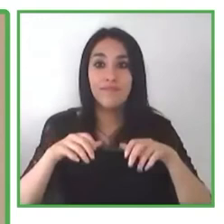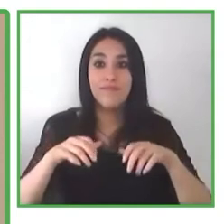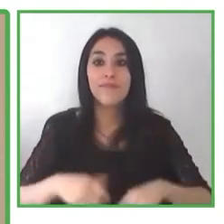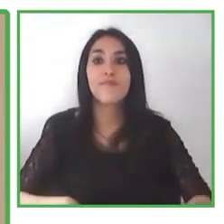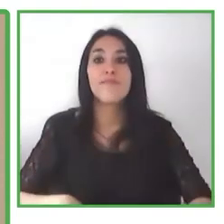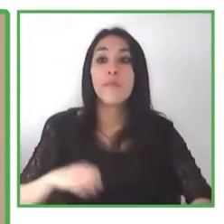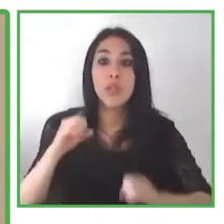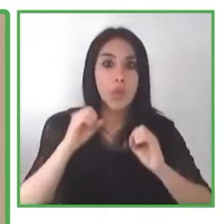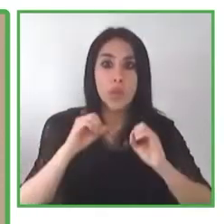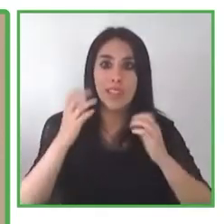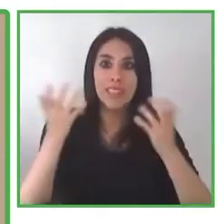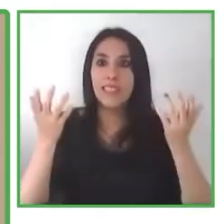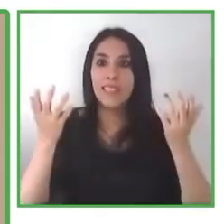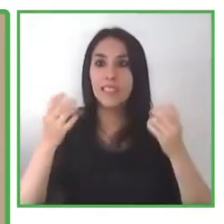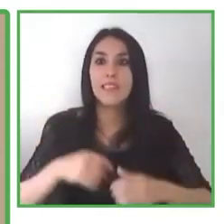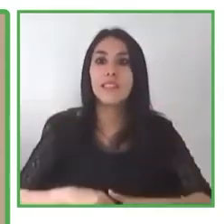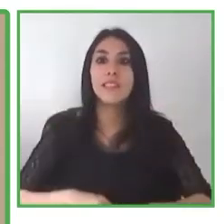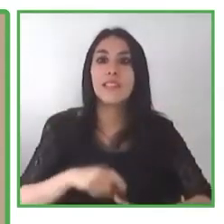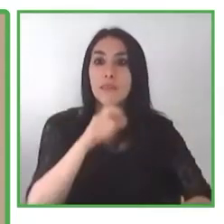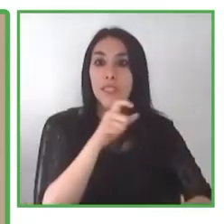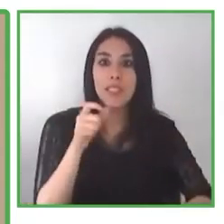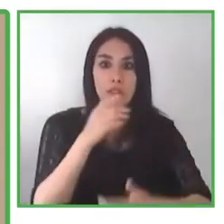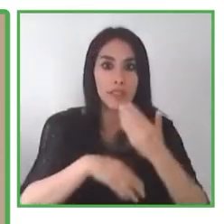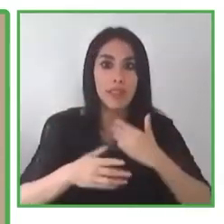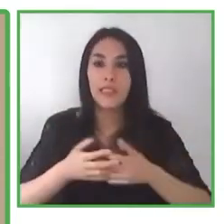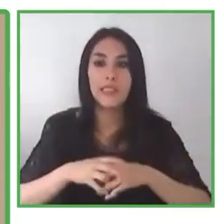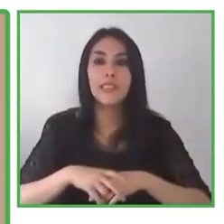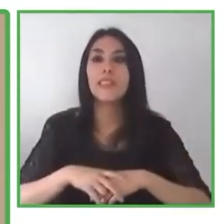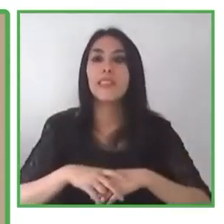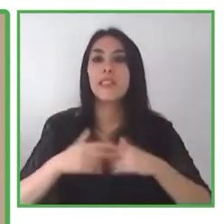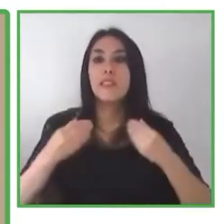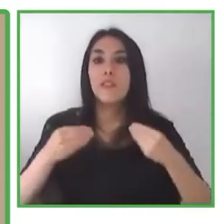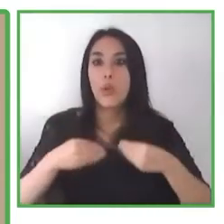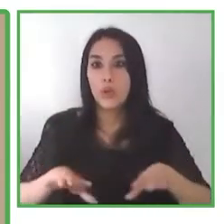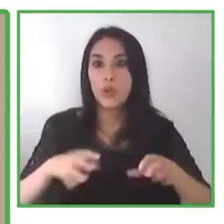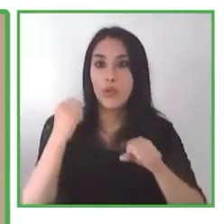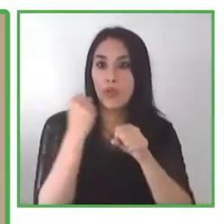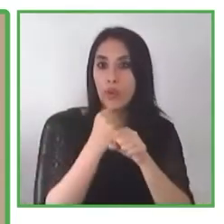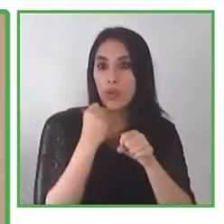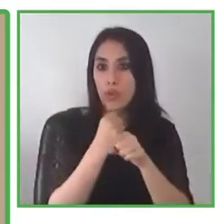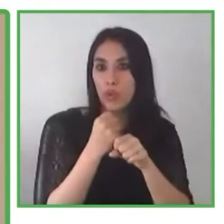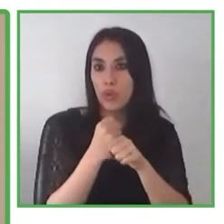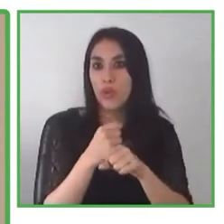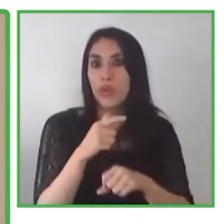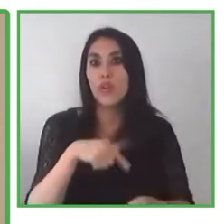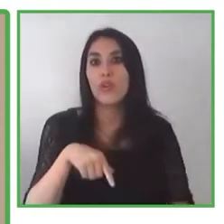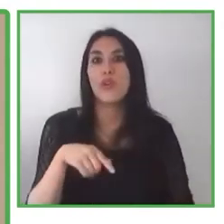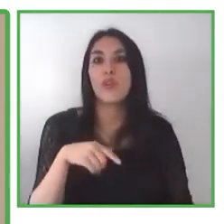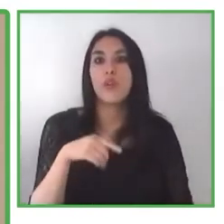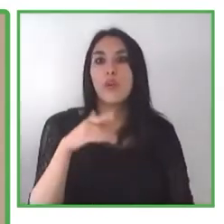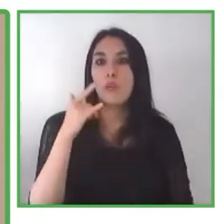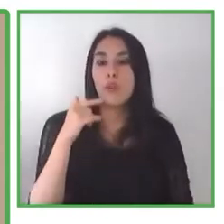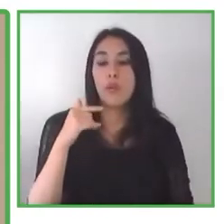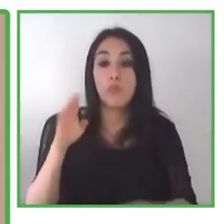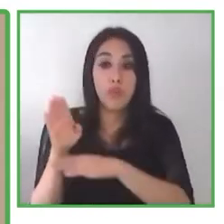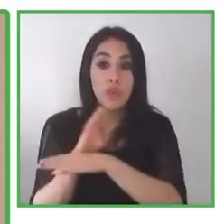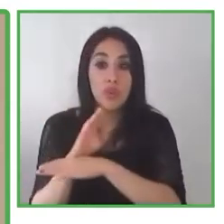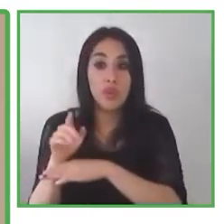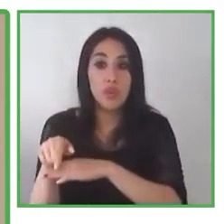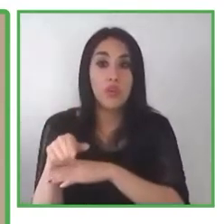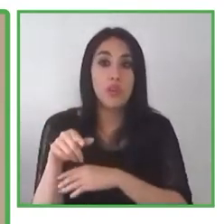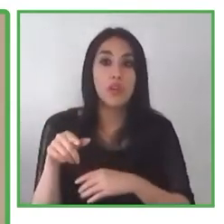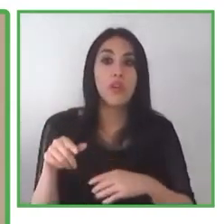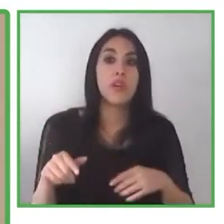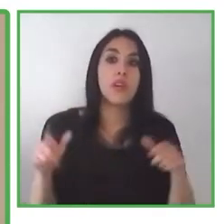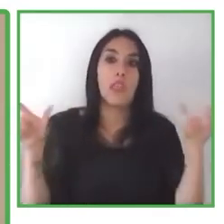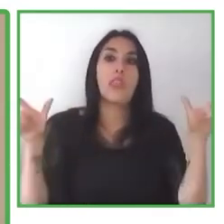Muchos trabajadores con discapacidad han perdido sus trabajos porque a medida que las empresas iban disminuyendo